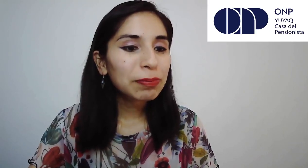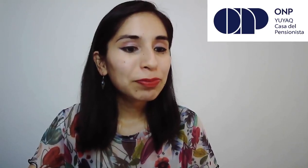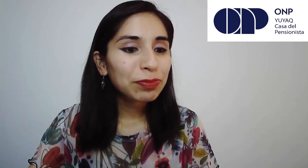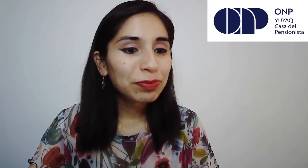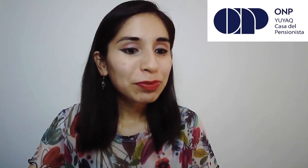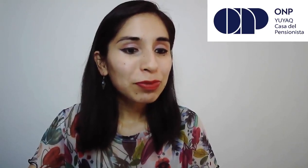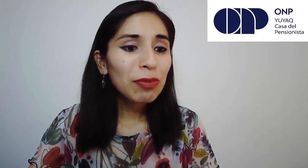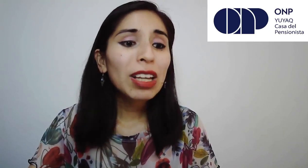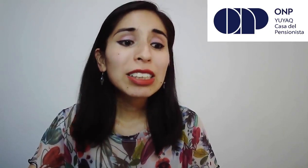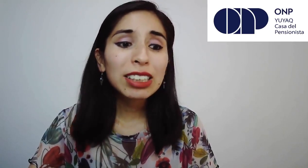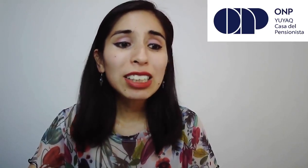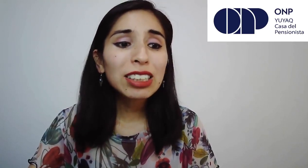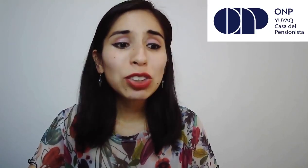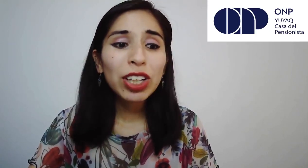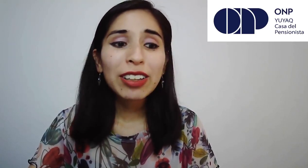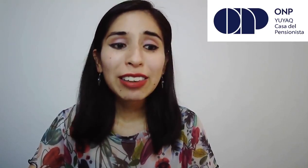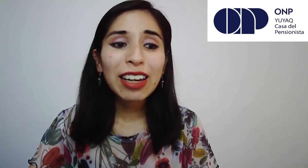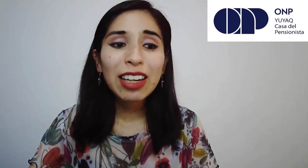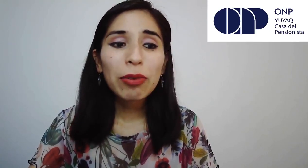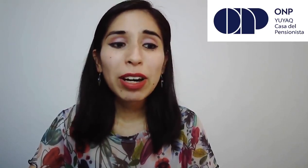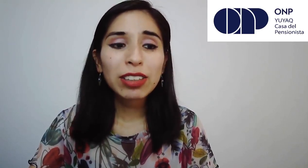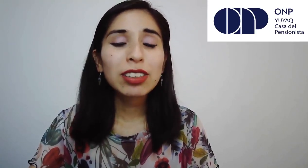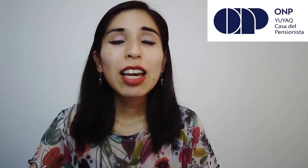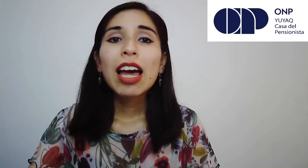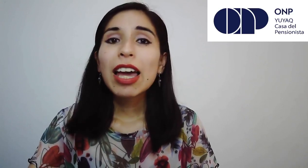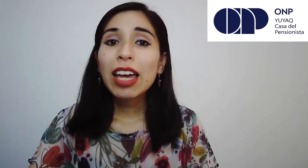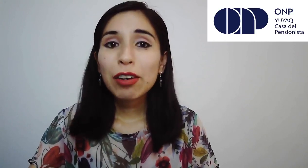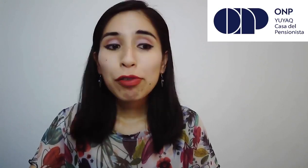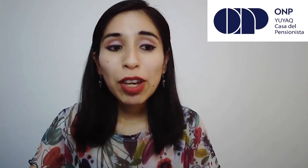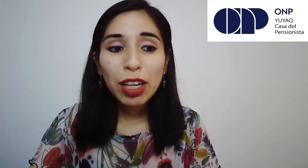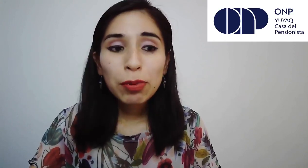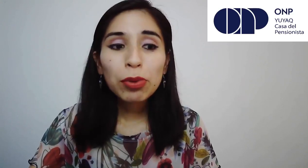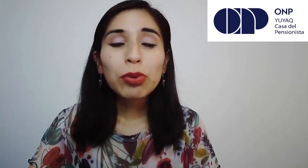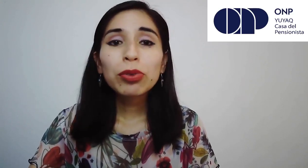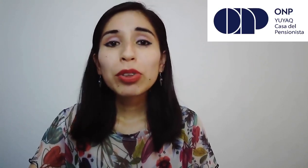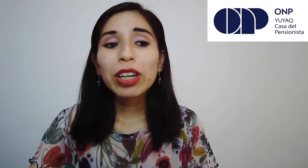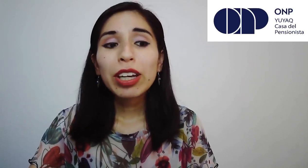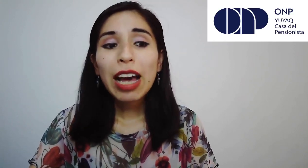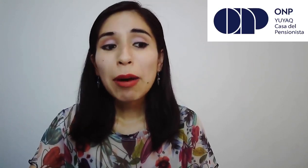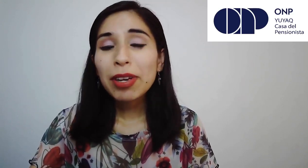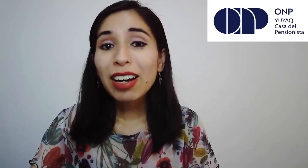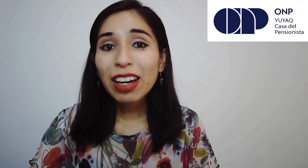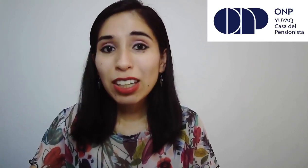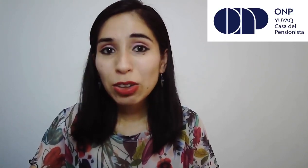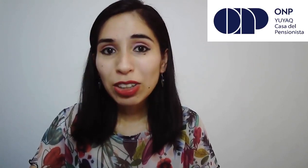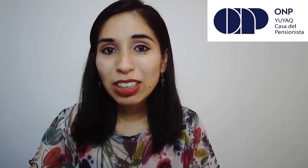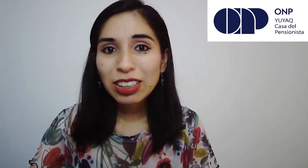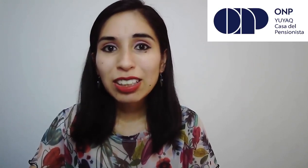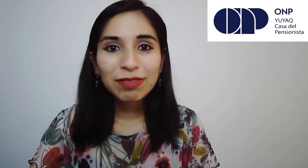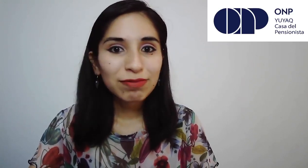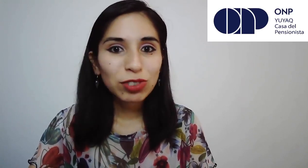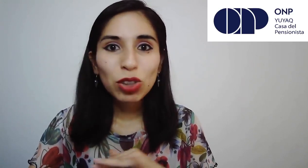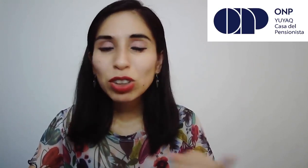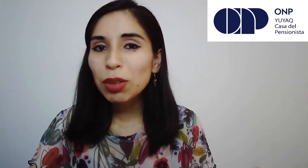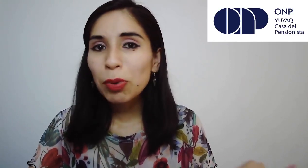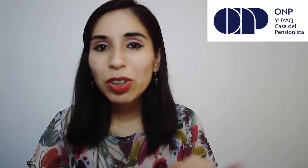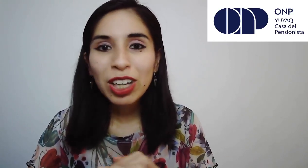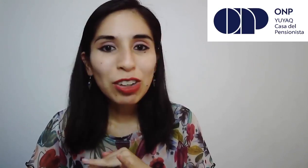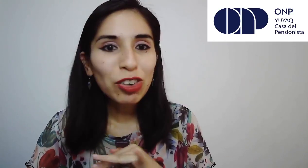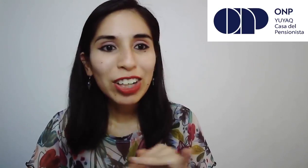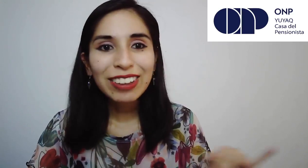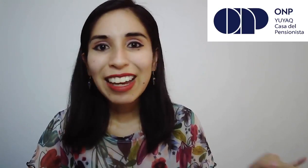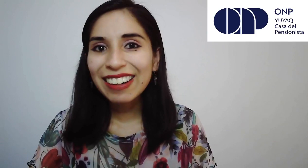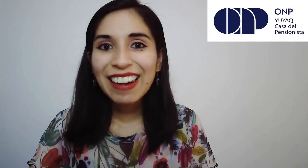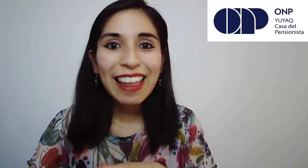martín sí señora natalia guard es el facebook había caído es decir no se